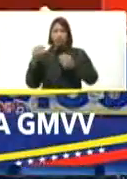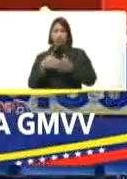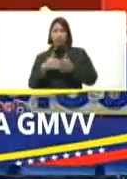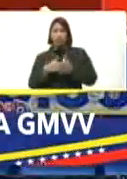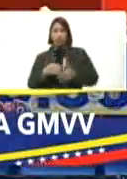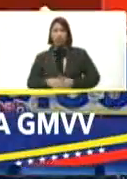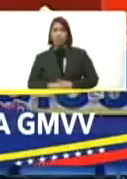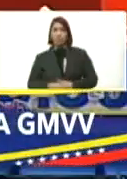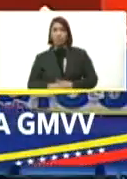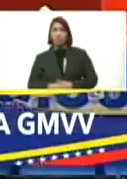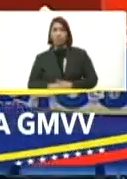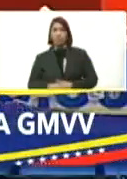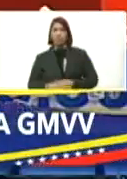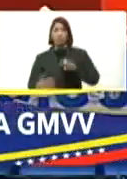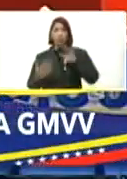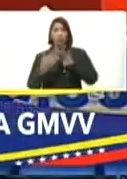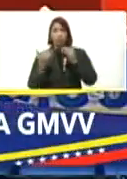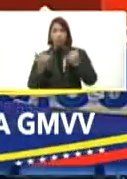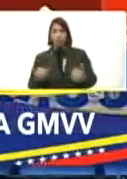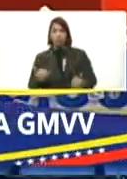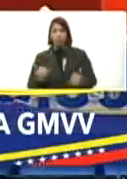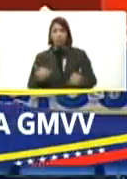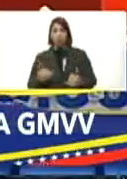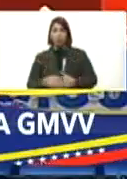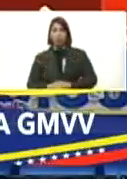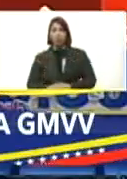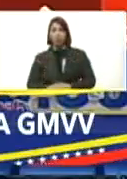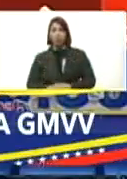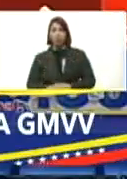3.800.000. Vámonos directo, allá está Osmel Sousa,